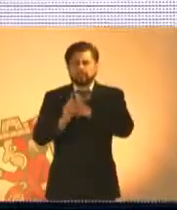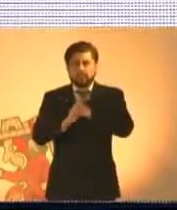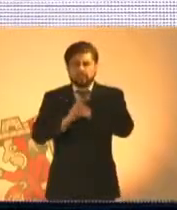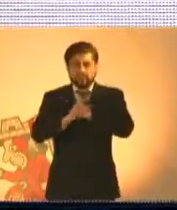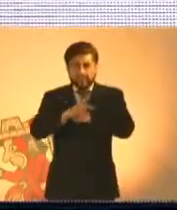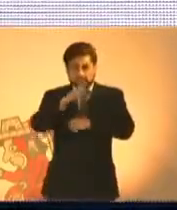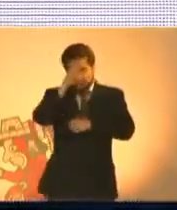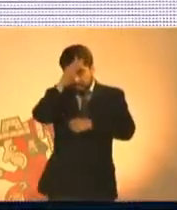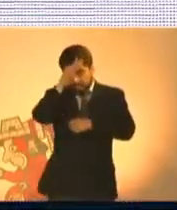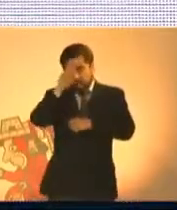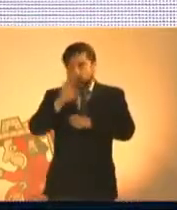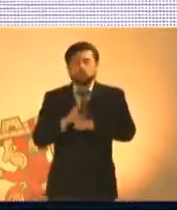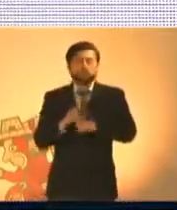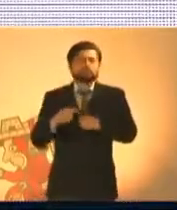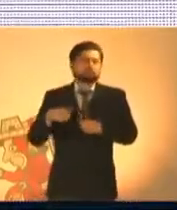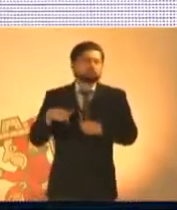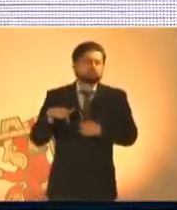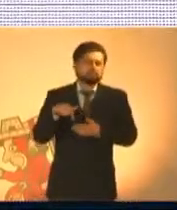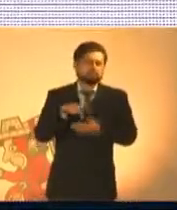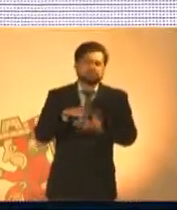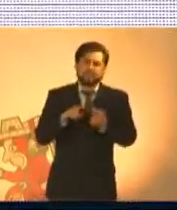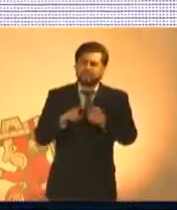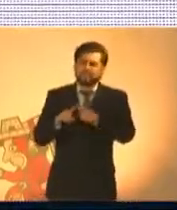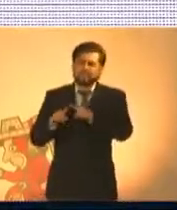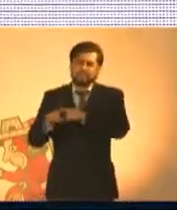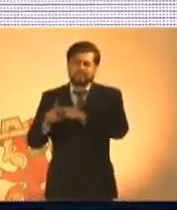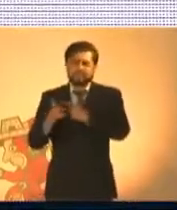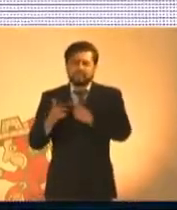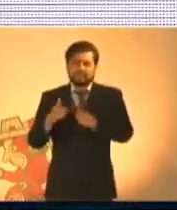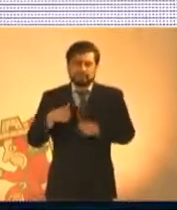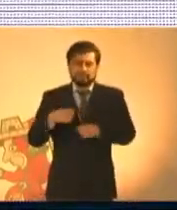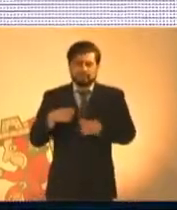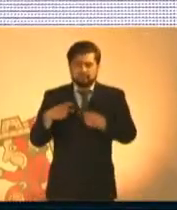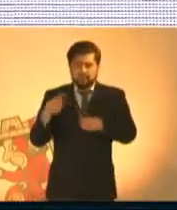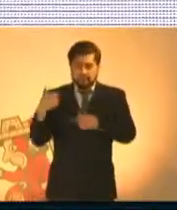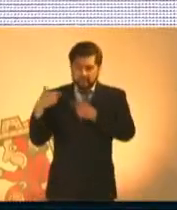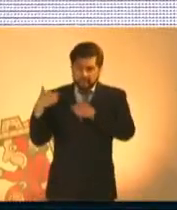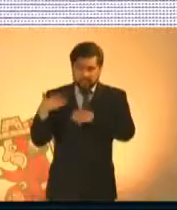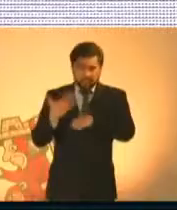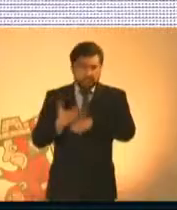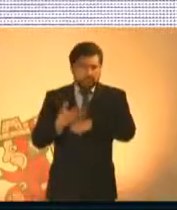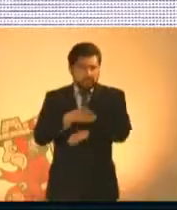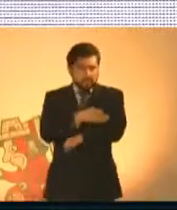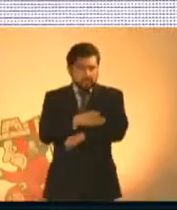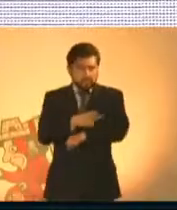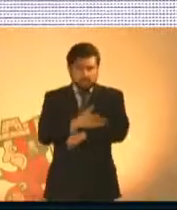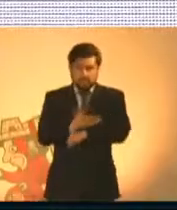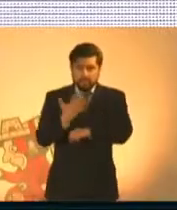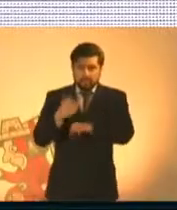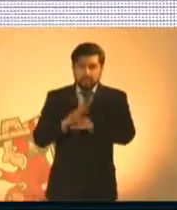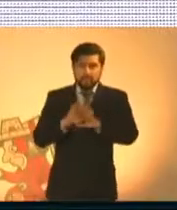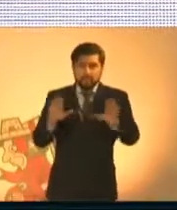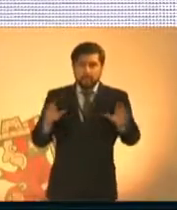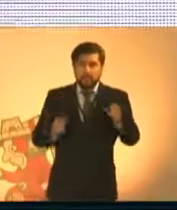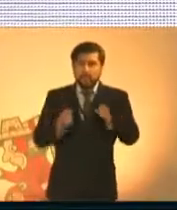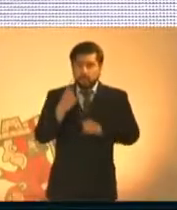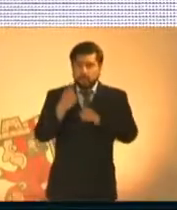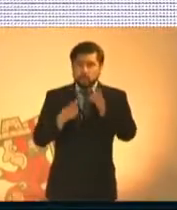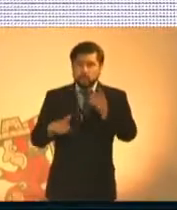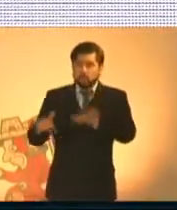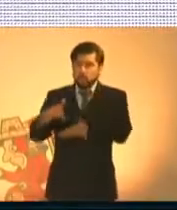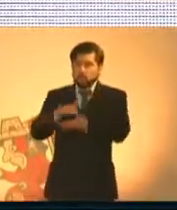hemos estado por muchos sitios han estado mis antepasados algunos de los pocos que viven todavía siguen en venezolano